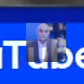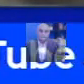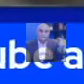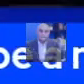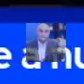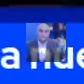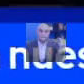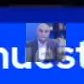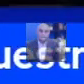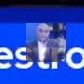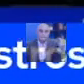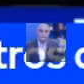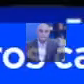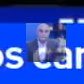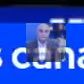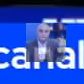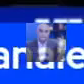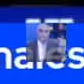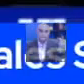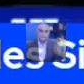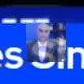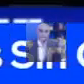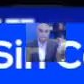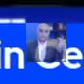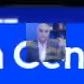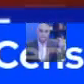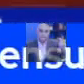Bueno, nada más decir que